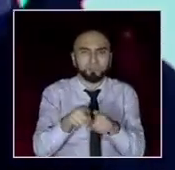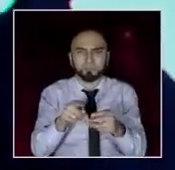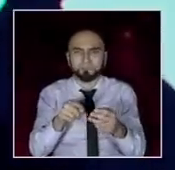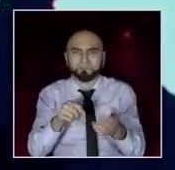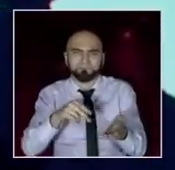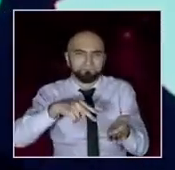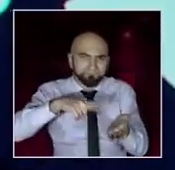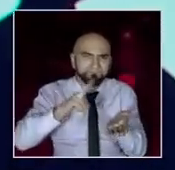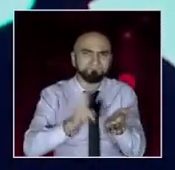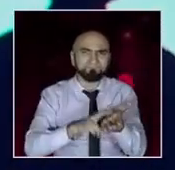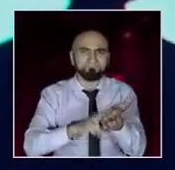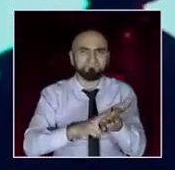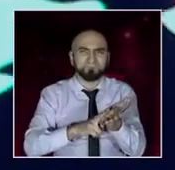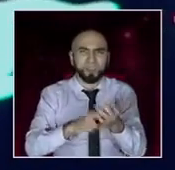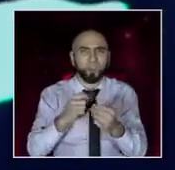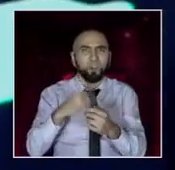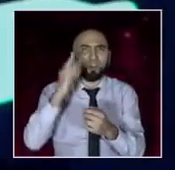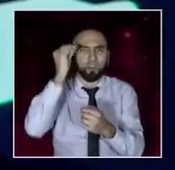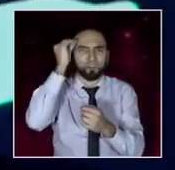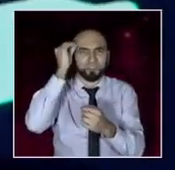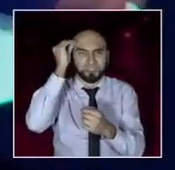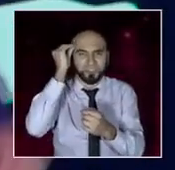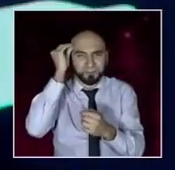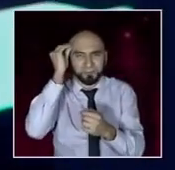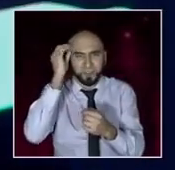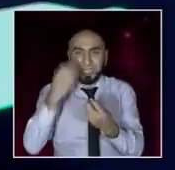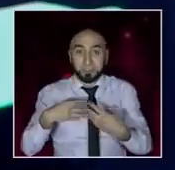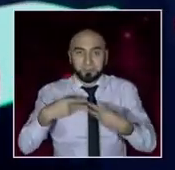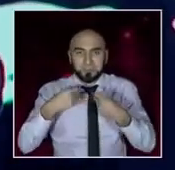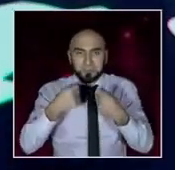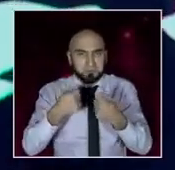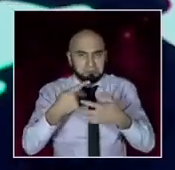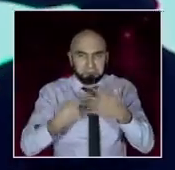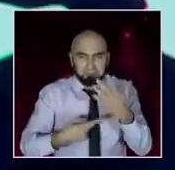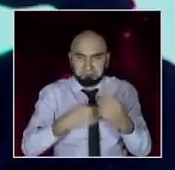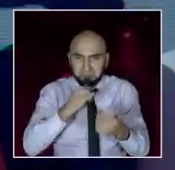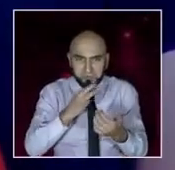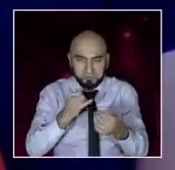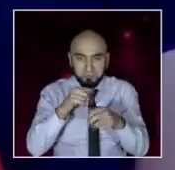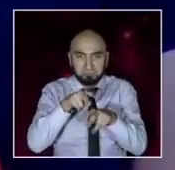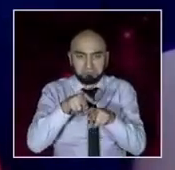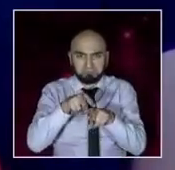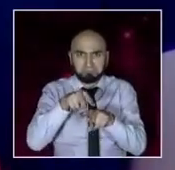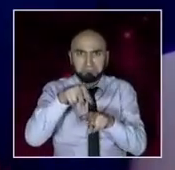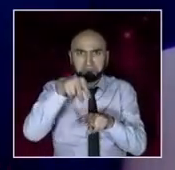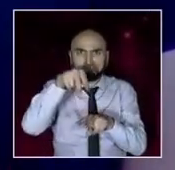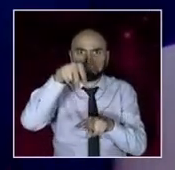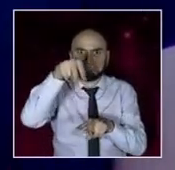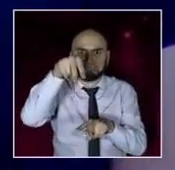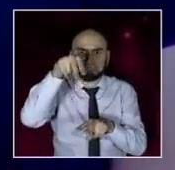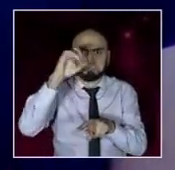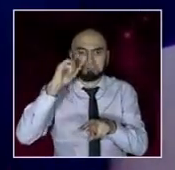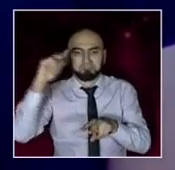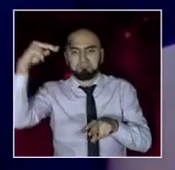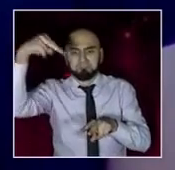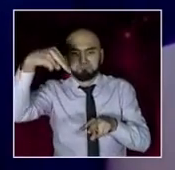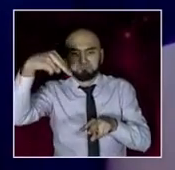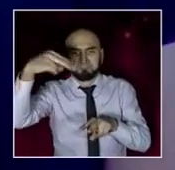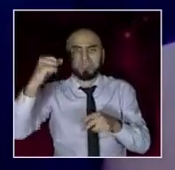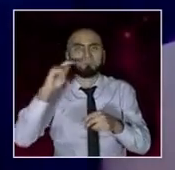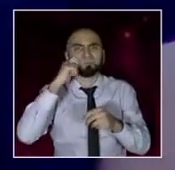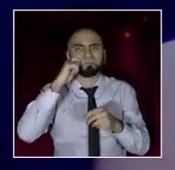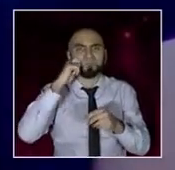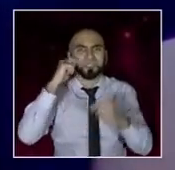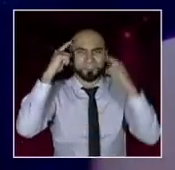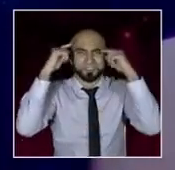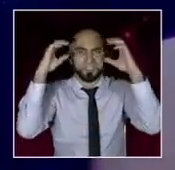viste tu conciencia no material, lo que sea. Eso no significa que salió de tu cuerpo y que empezó a flotar, pero significa que el cerebro ha llegado a